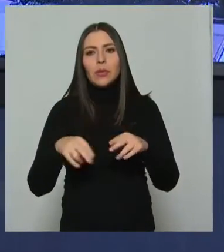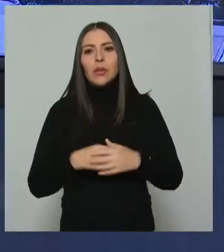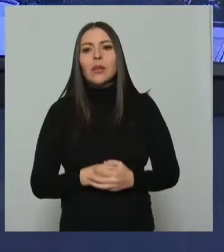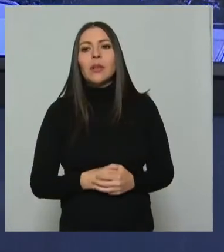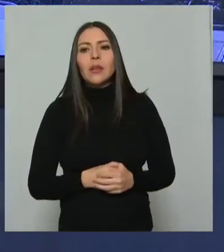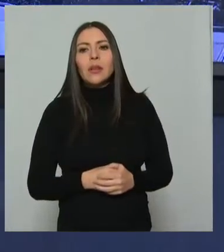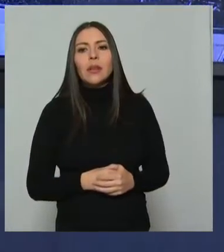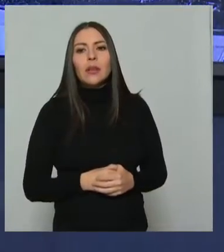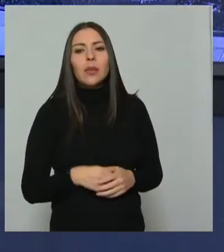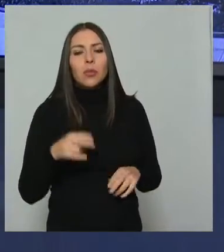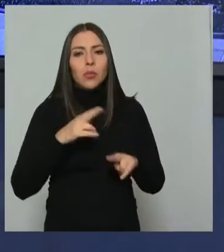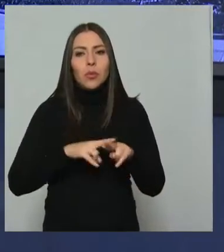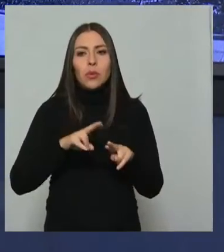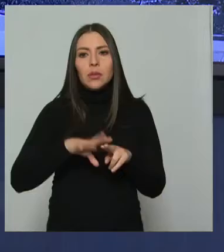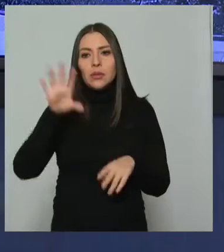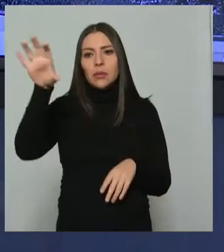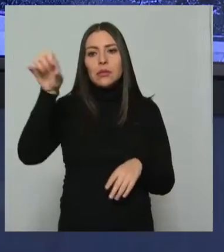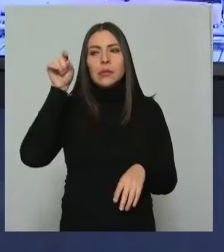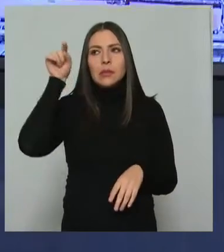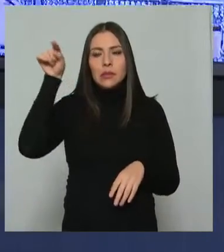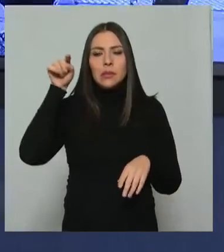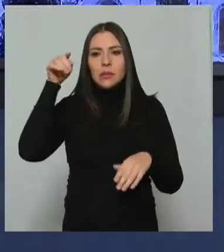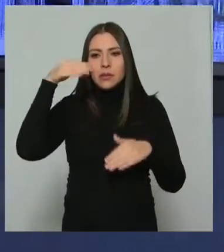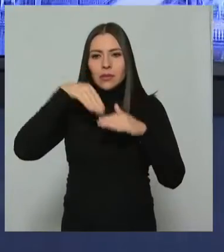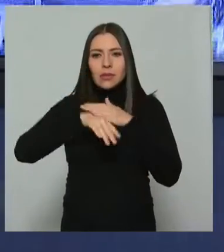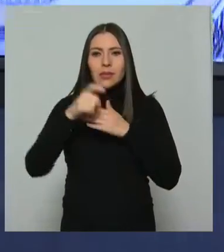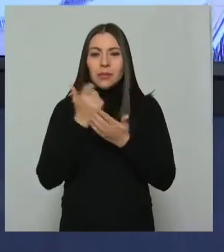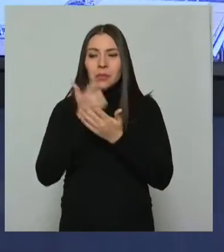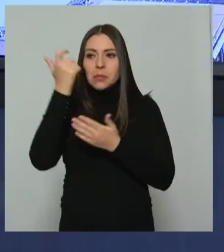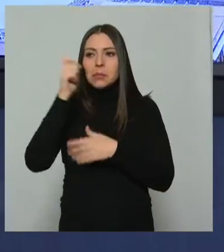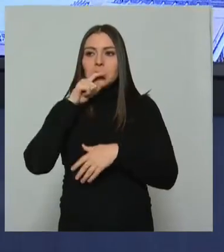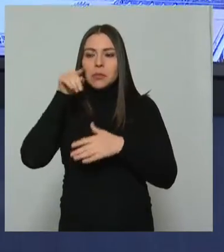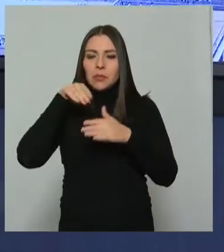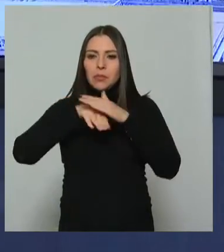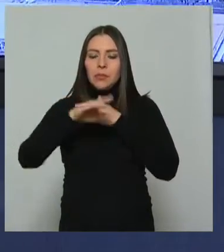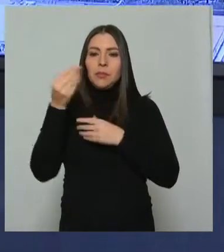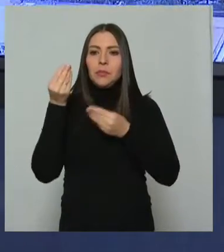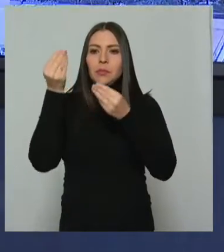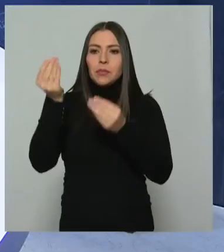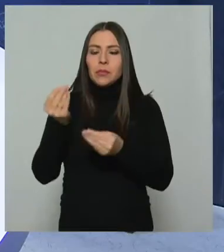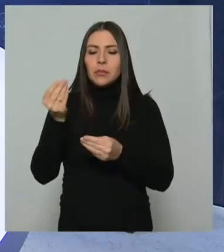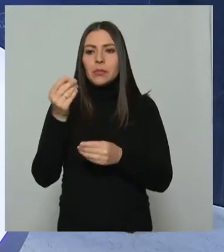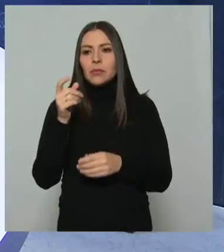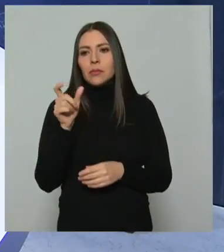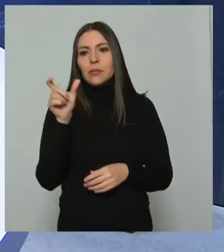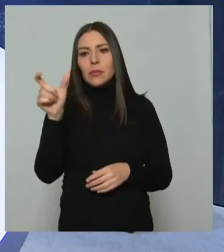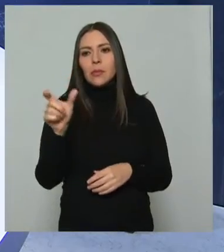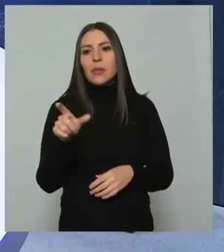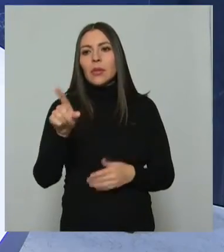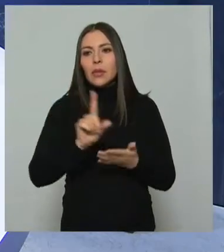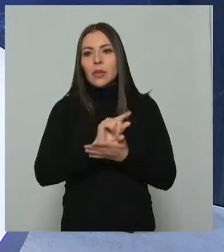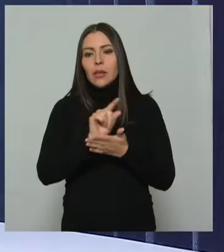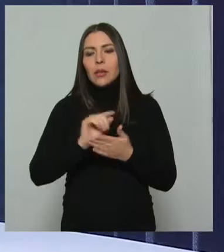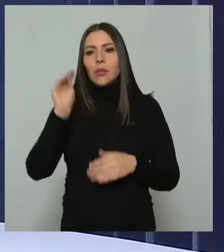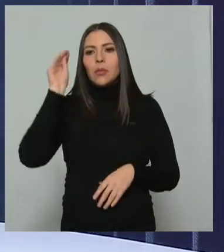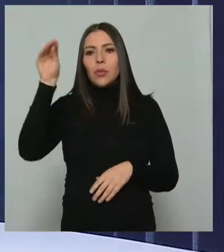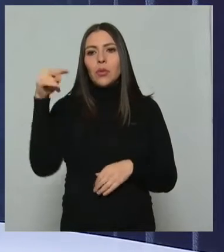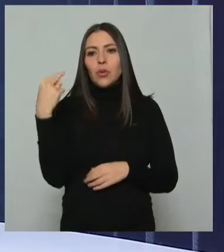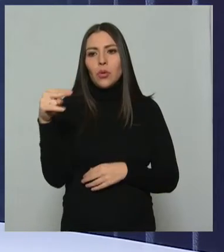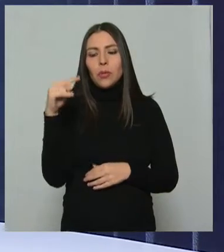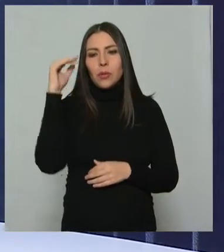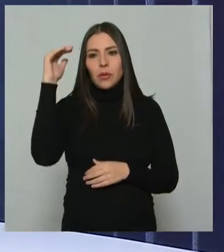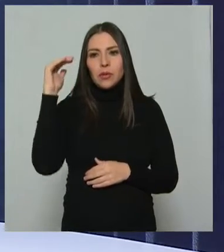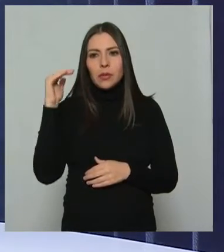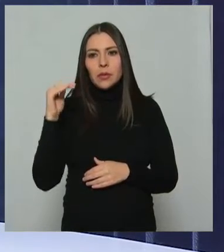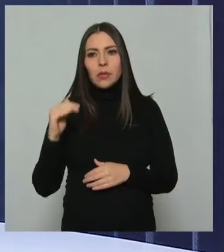recogen en taquilla directamente. Tienen que dejar sus nombres aquí. En nuestra cuenta de Twitter. Y aquí de nuestra